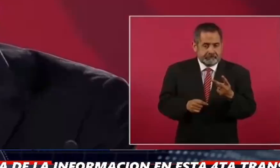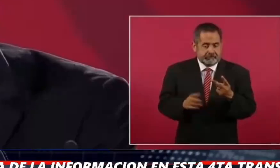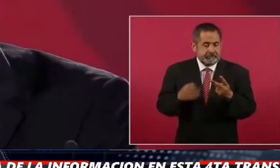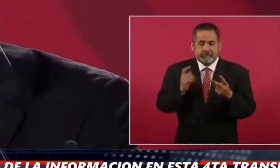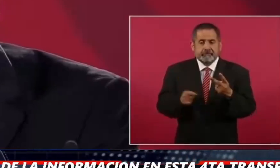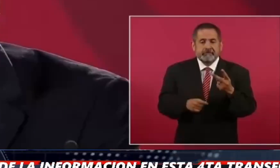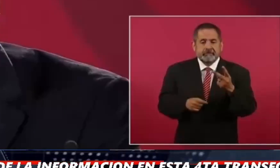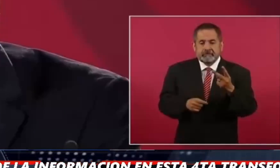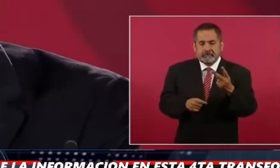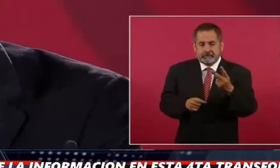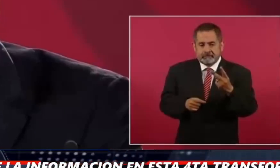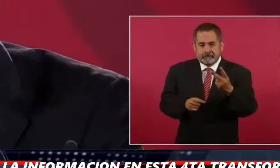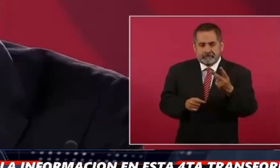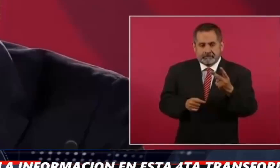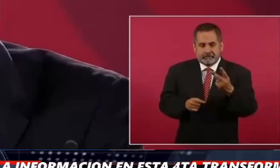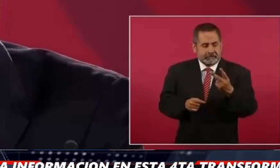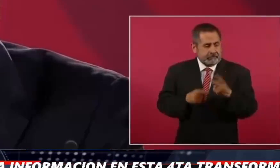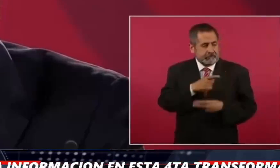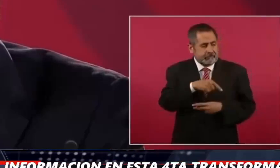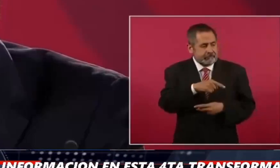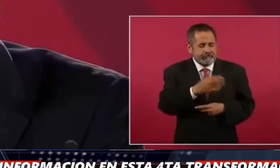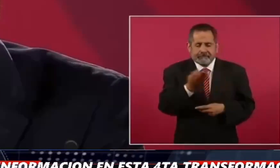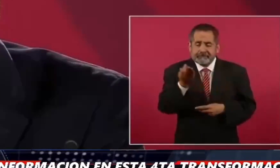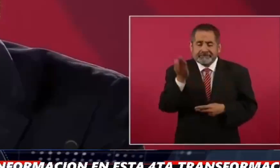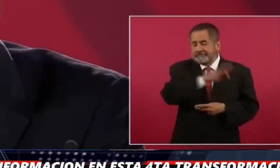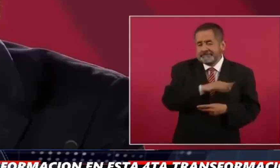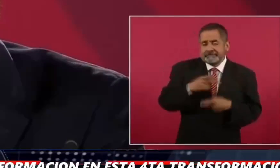porque es falso,